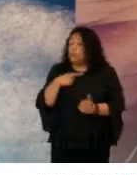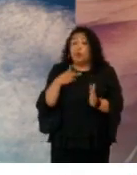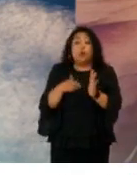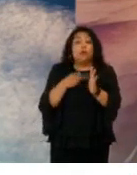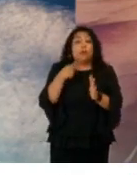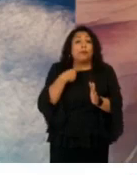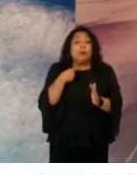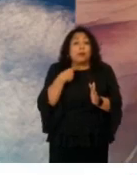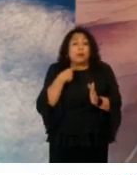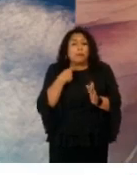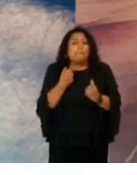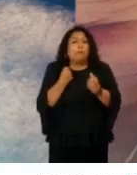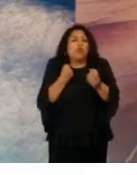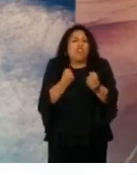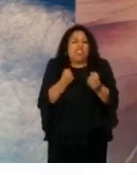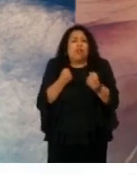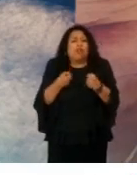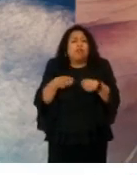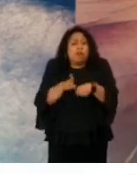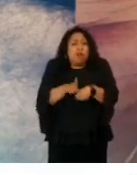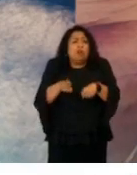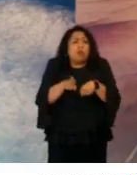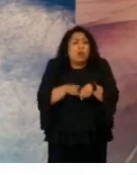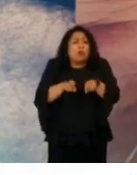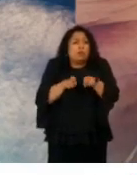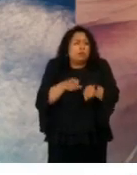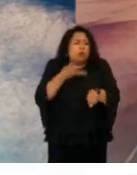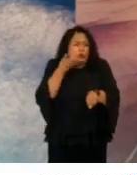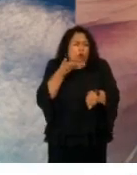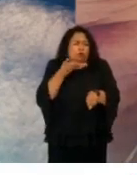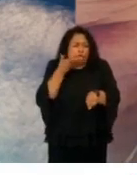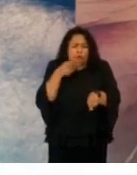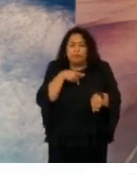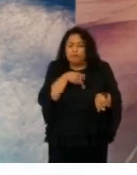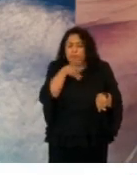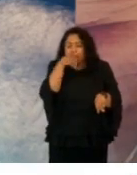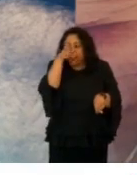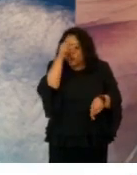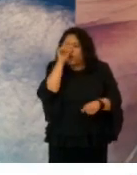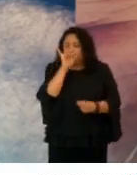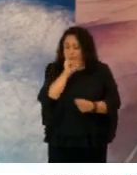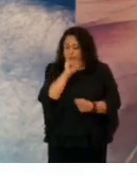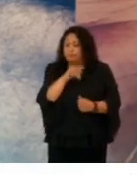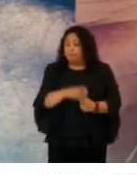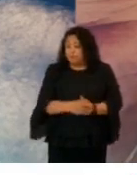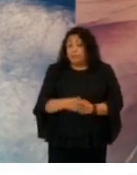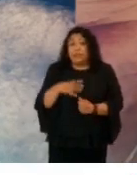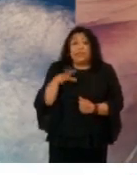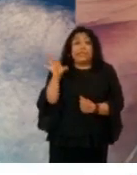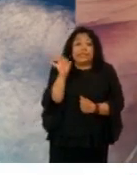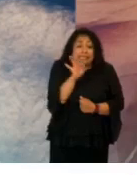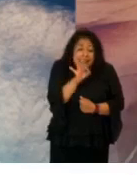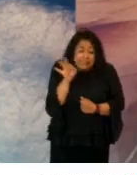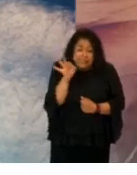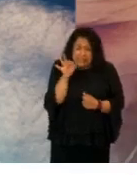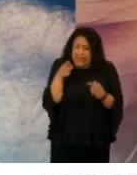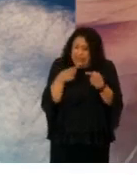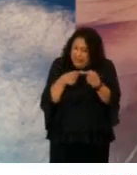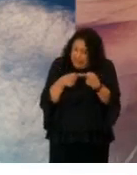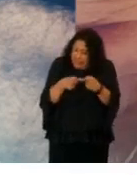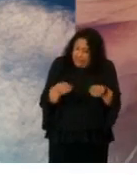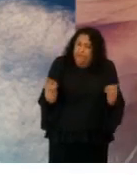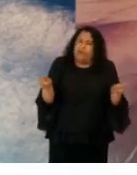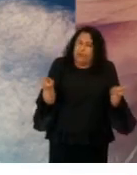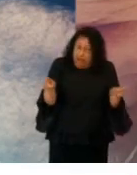esto del poder de lo cotidiano. Y que coincidimos, creo que en esta mesa, que quizá una de las grandes diferencias